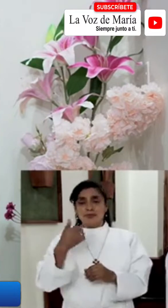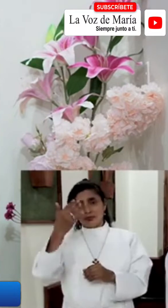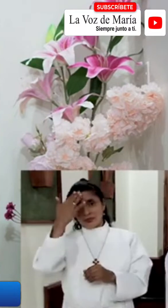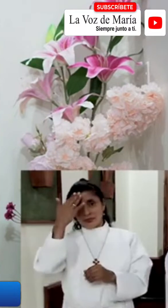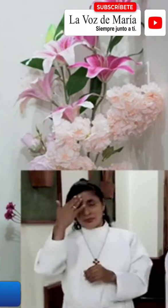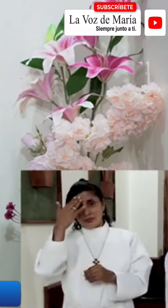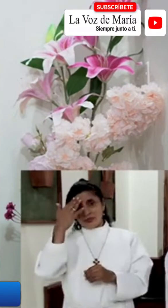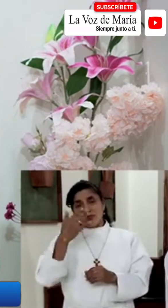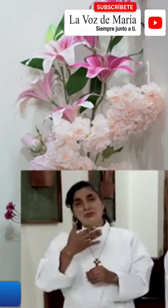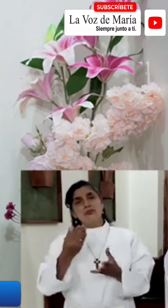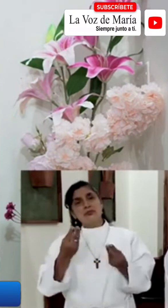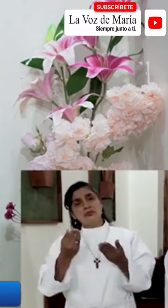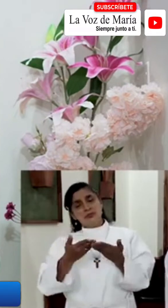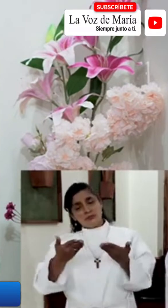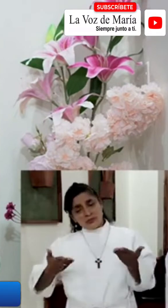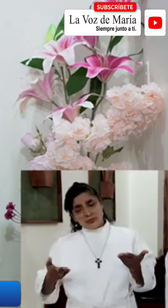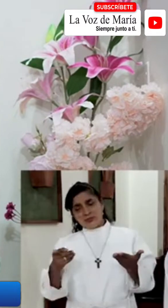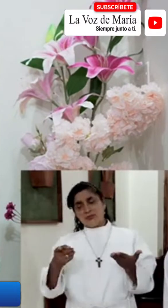considerados también cosas,